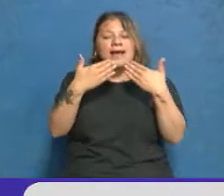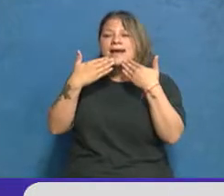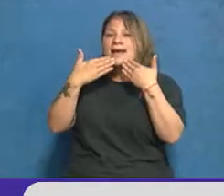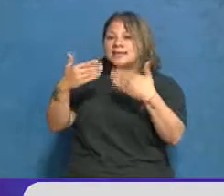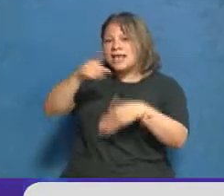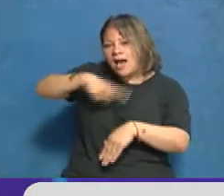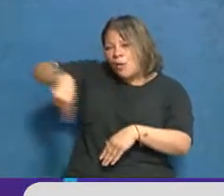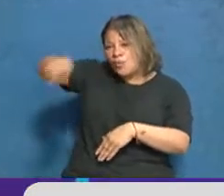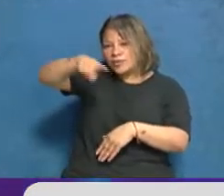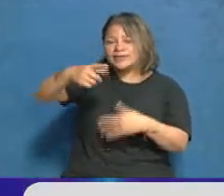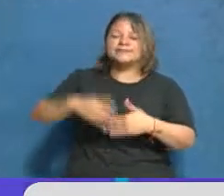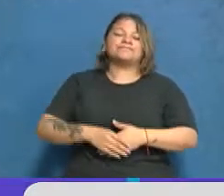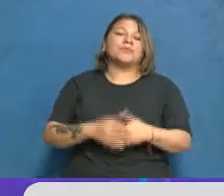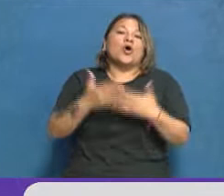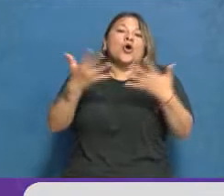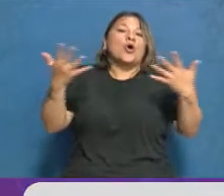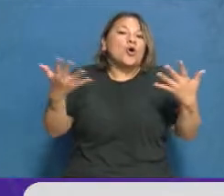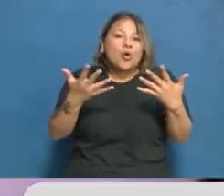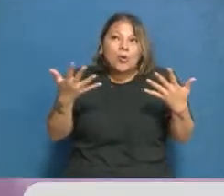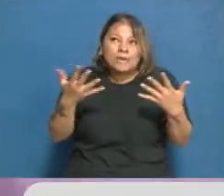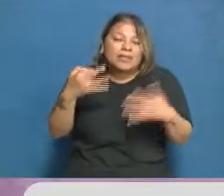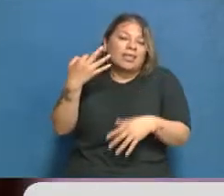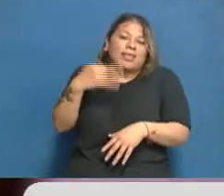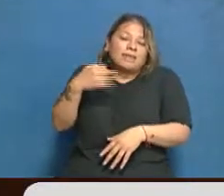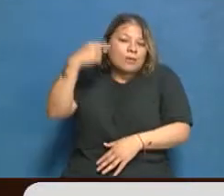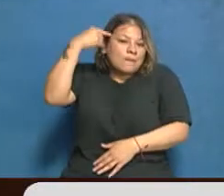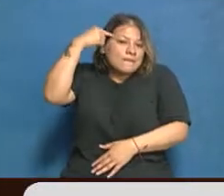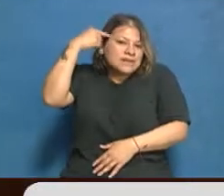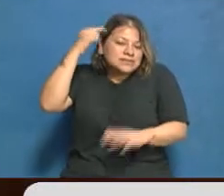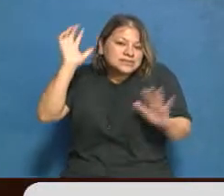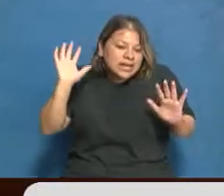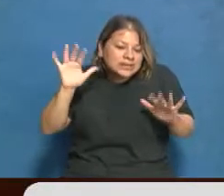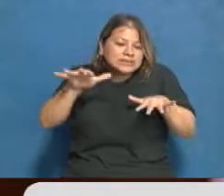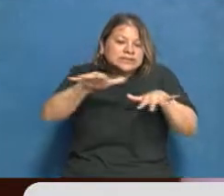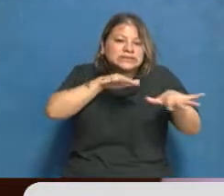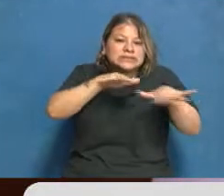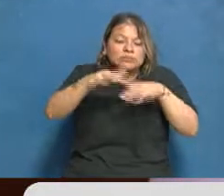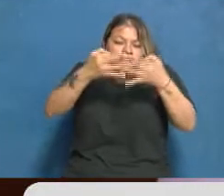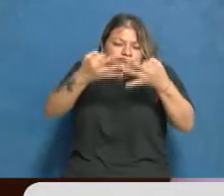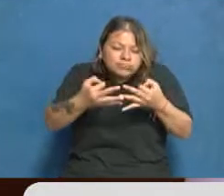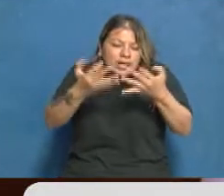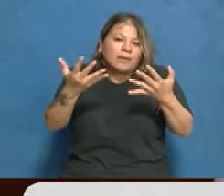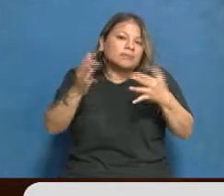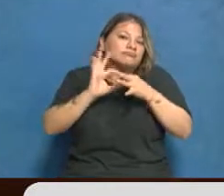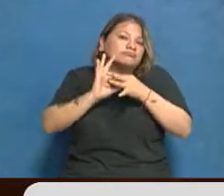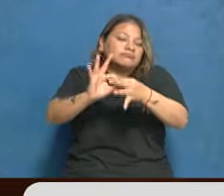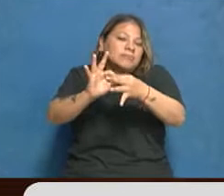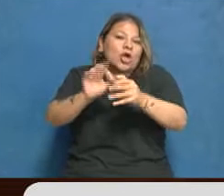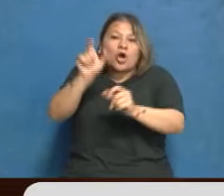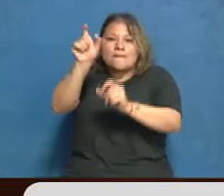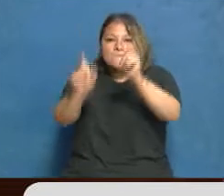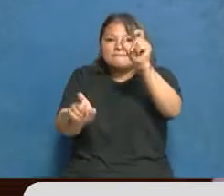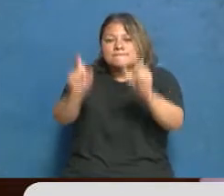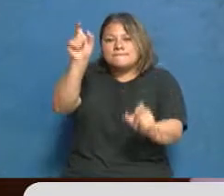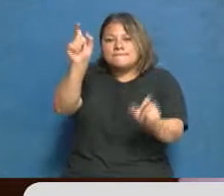Bien, obviamente deberemos tener en cuenta casos que se van a dar, muy puntuales, que tienen que ver con aquellas personas que